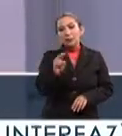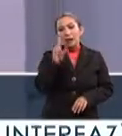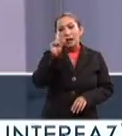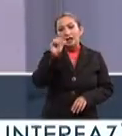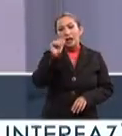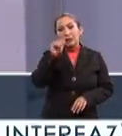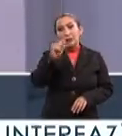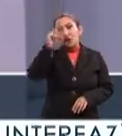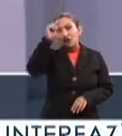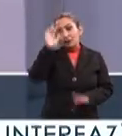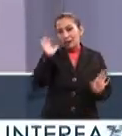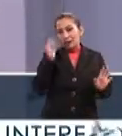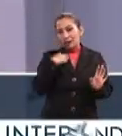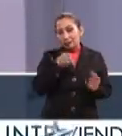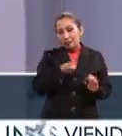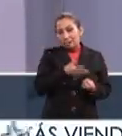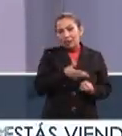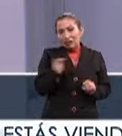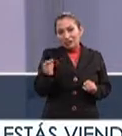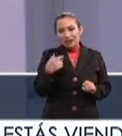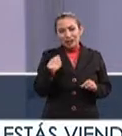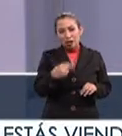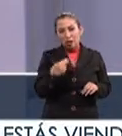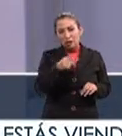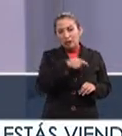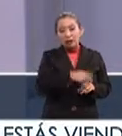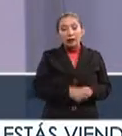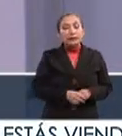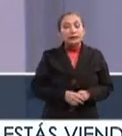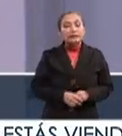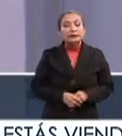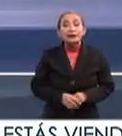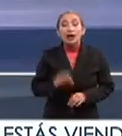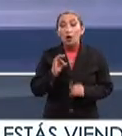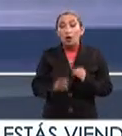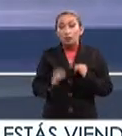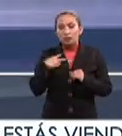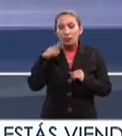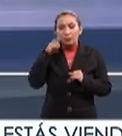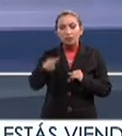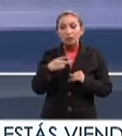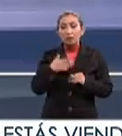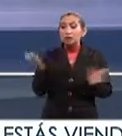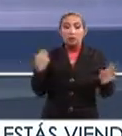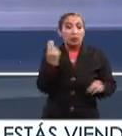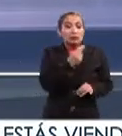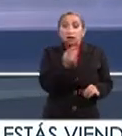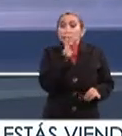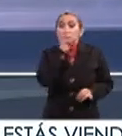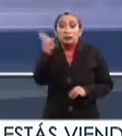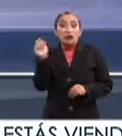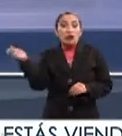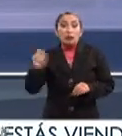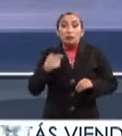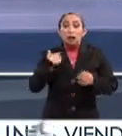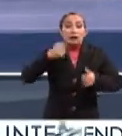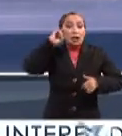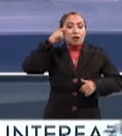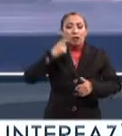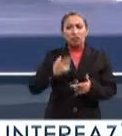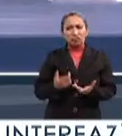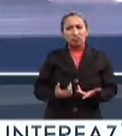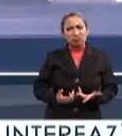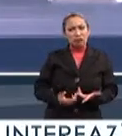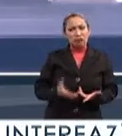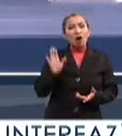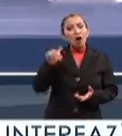dicen en el norte, así dicen mis hijas. Y bueno, pues al final lo que estamos haciendo es que en vez de que sea esta parte bonita de